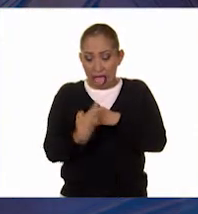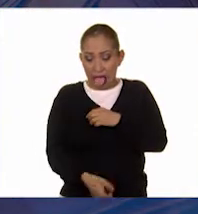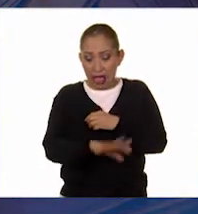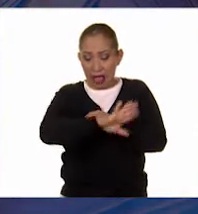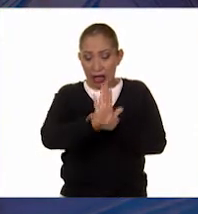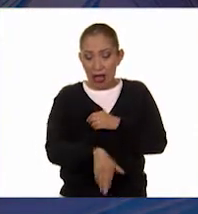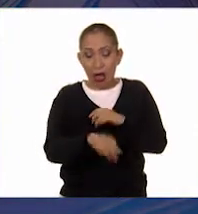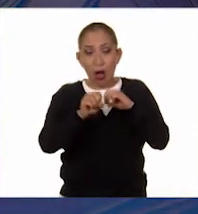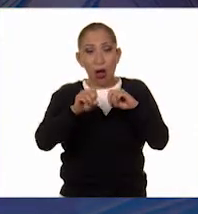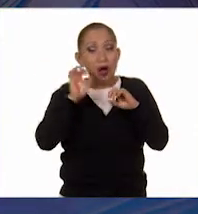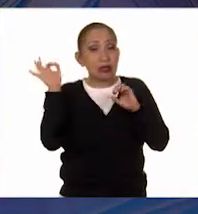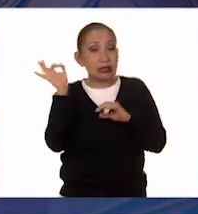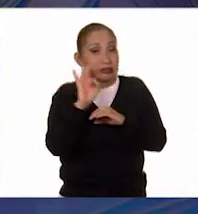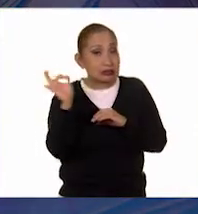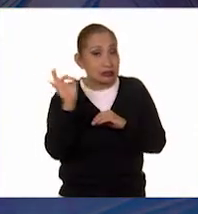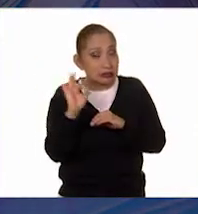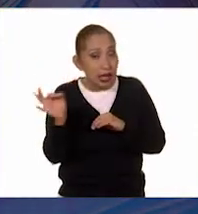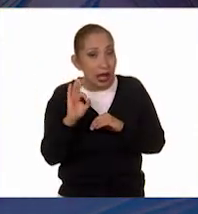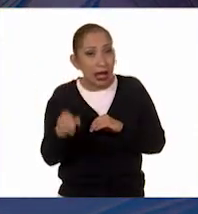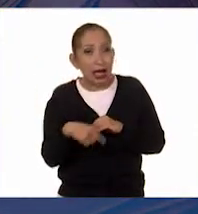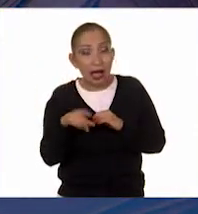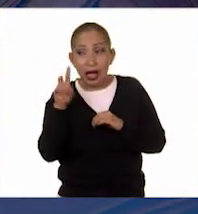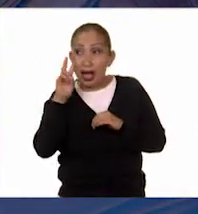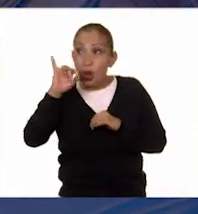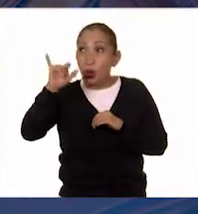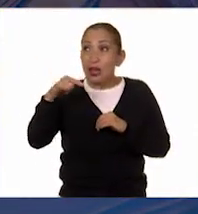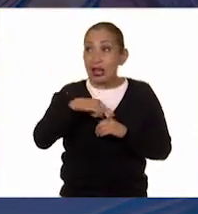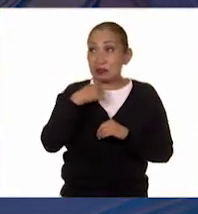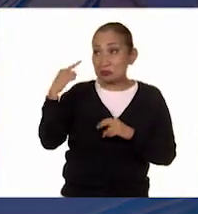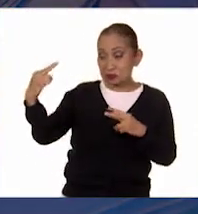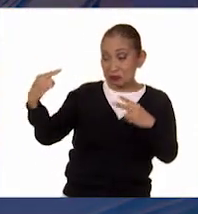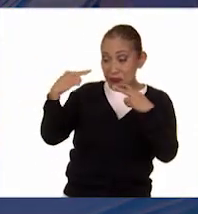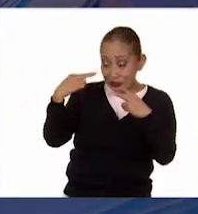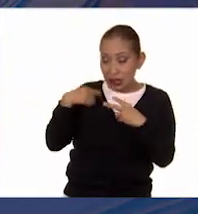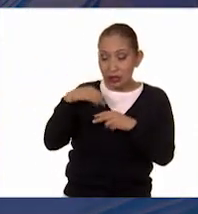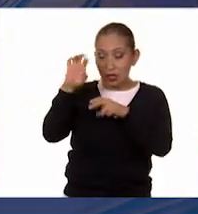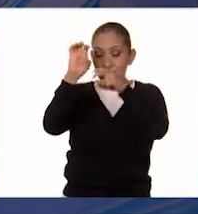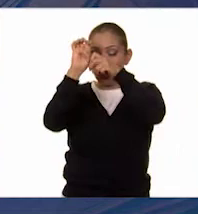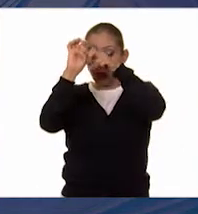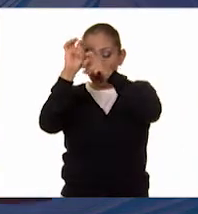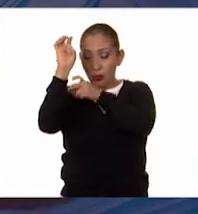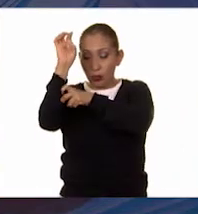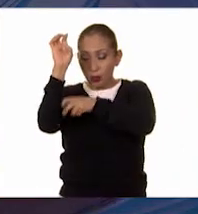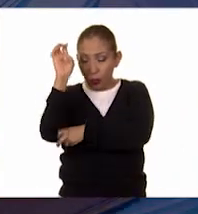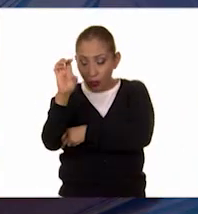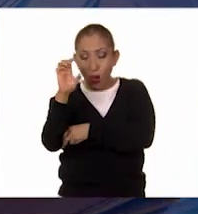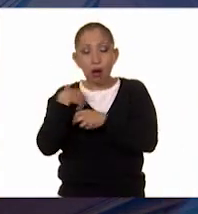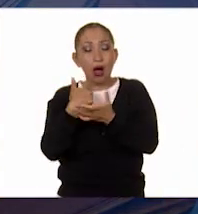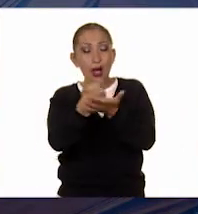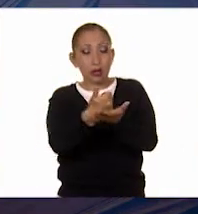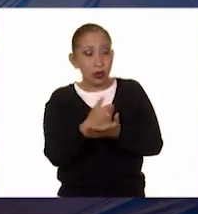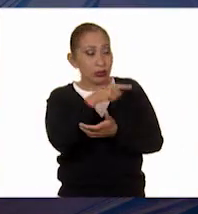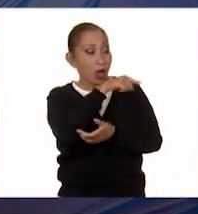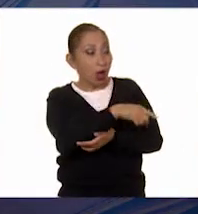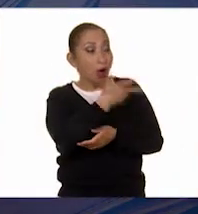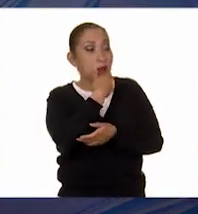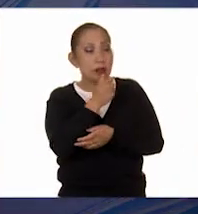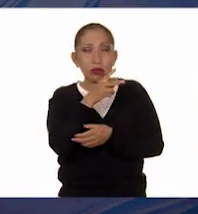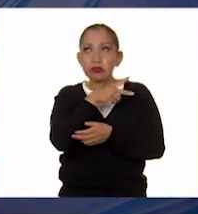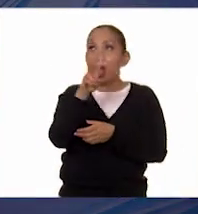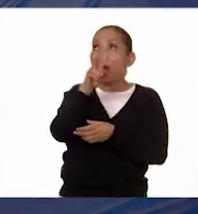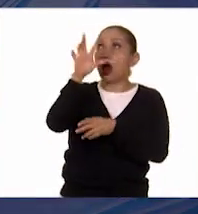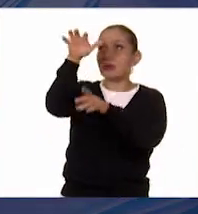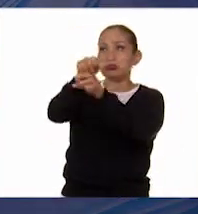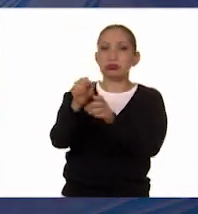morir, o lo peor de todo, de perder ante Julia. Si bajabas o si pedías auxilio, el guardabosques iba a llevarte preso. Y